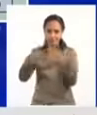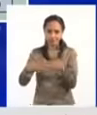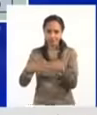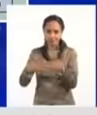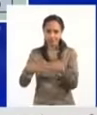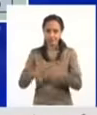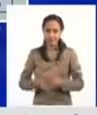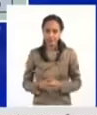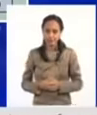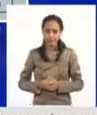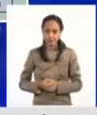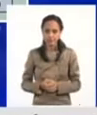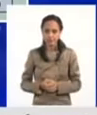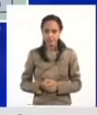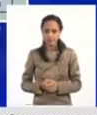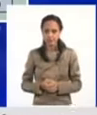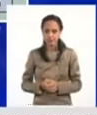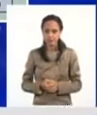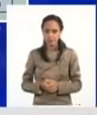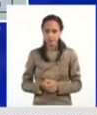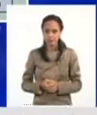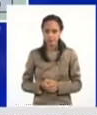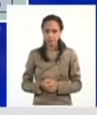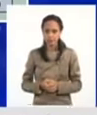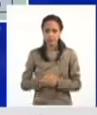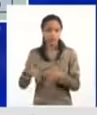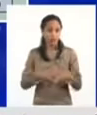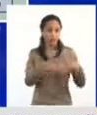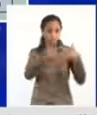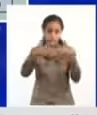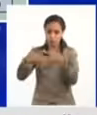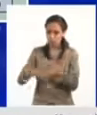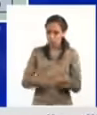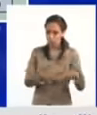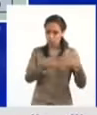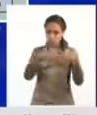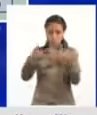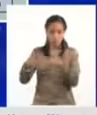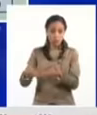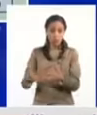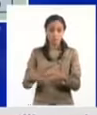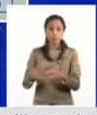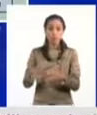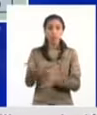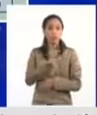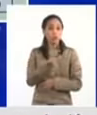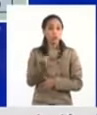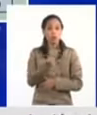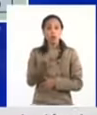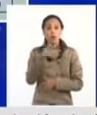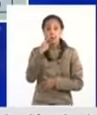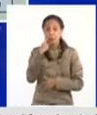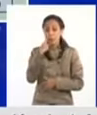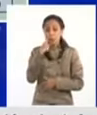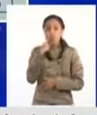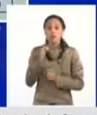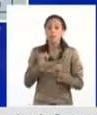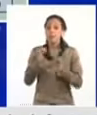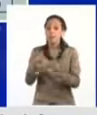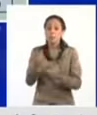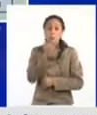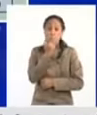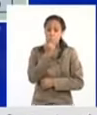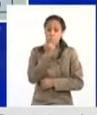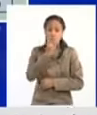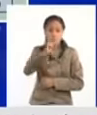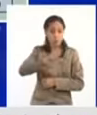acumulado, Estados Unidos sí se mantiene como el país que han diagnosticado que más personas han sido